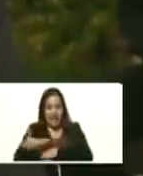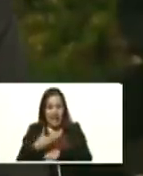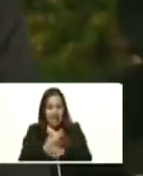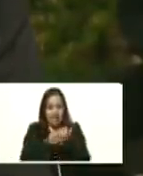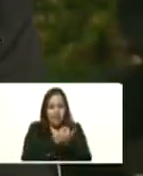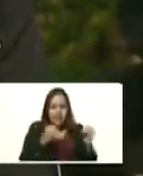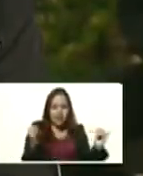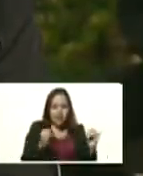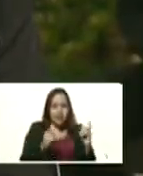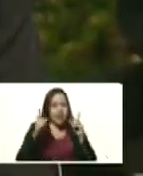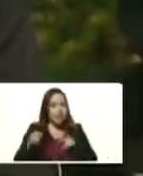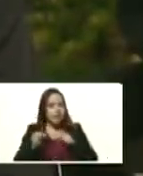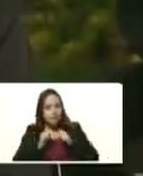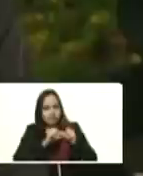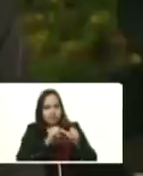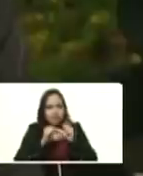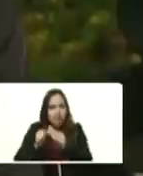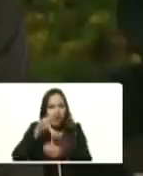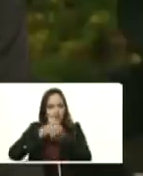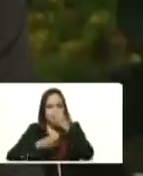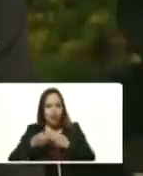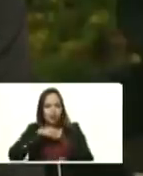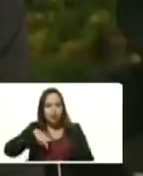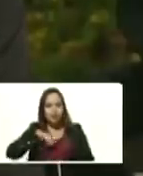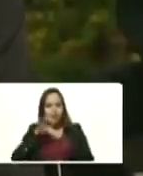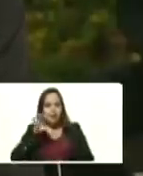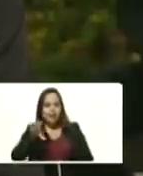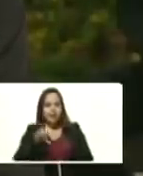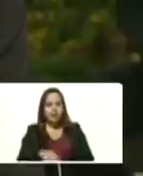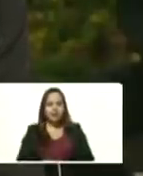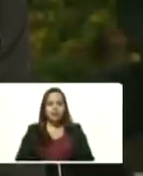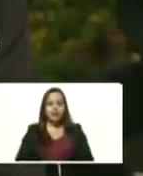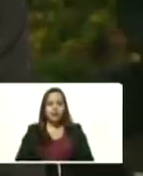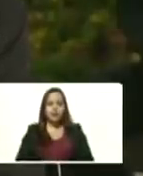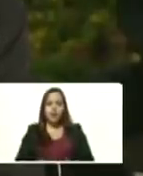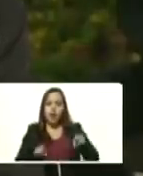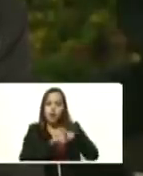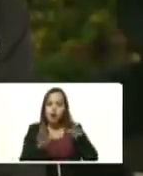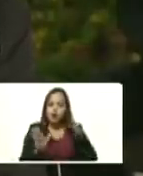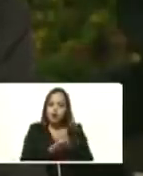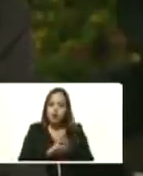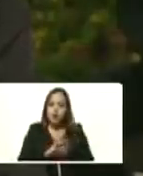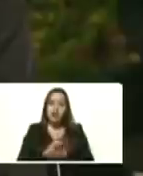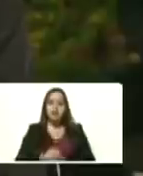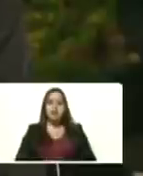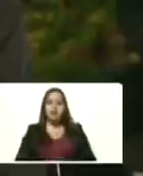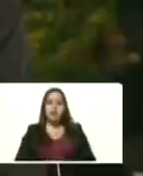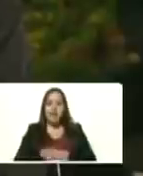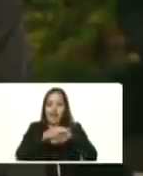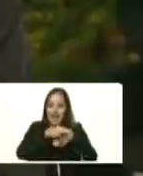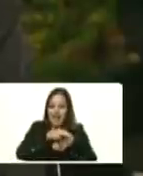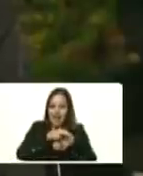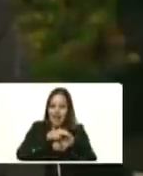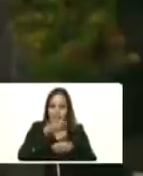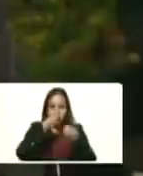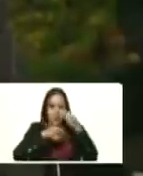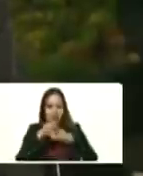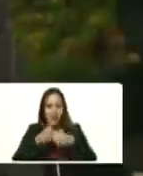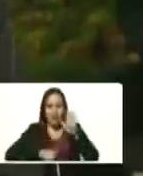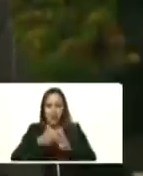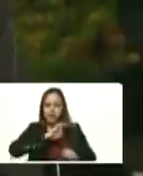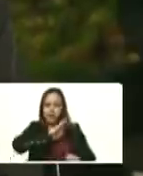pues sigue alimentando a nuestro país en la parte pecuaria en la parte cárnica que es la gran